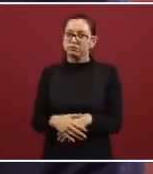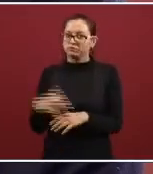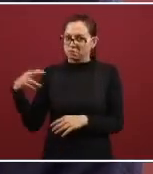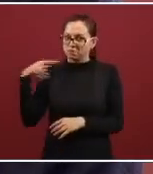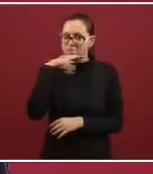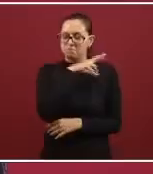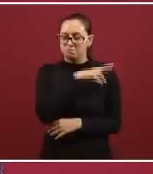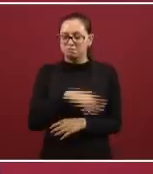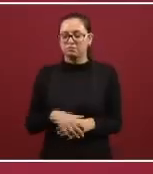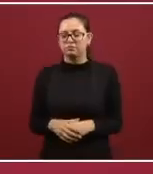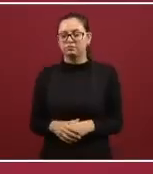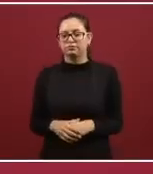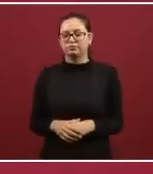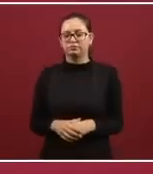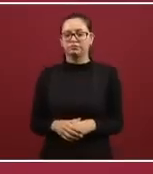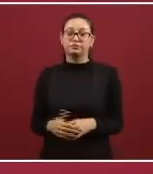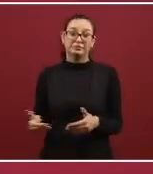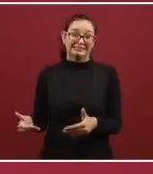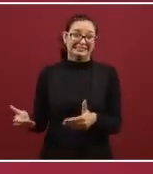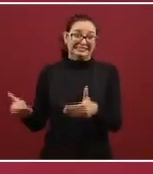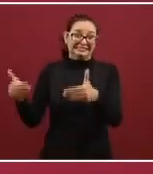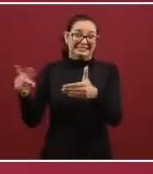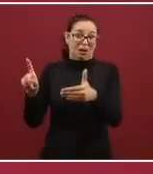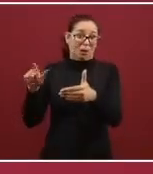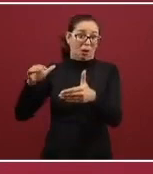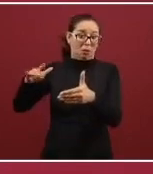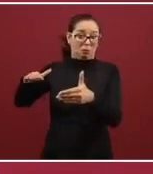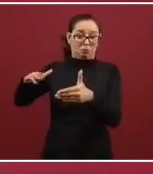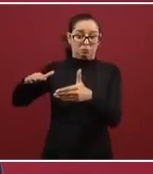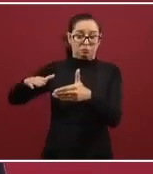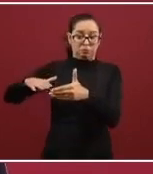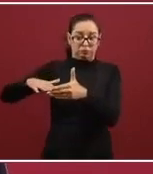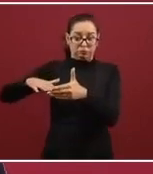pronto posible. Esa presa ayuda mucho porque